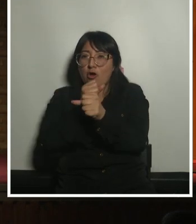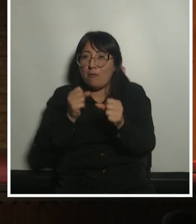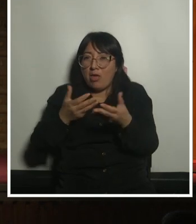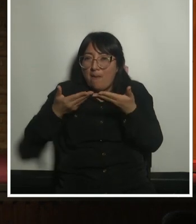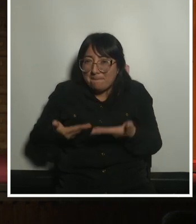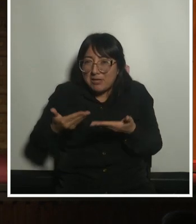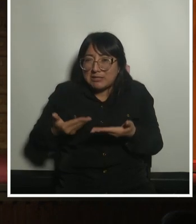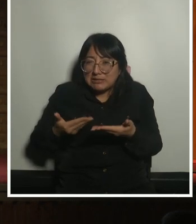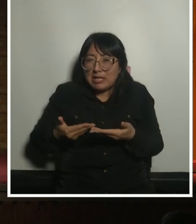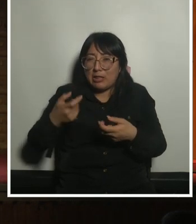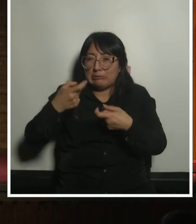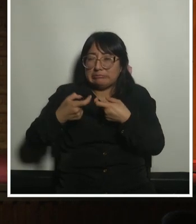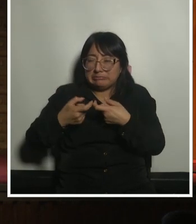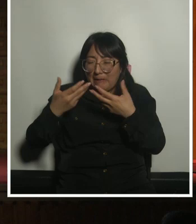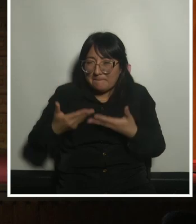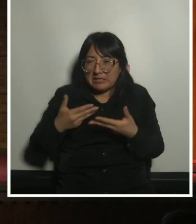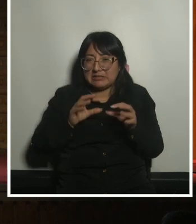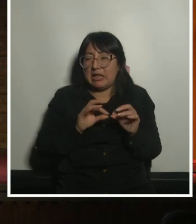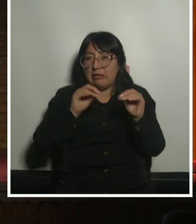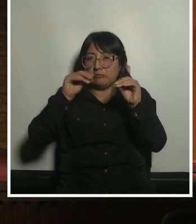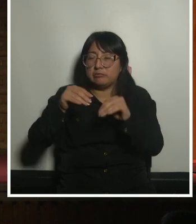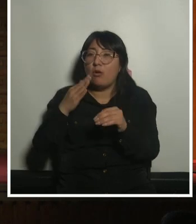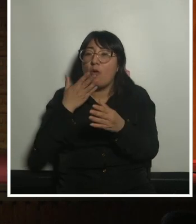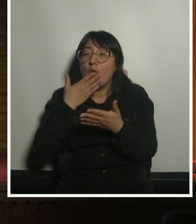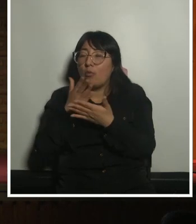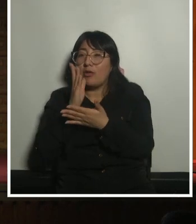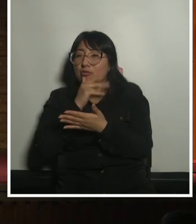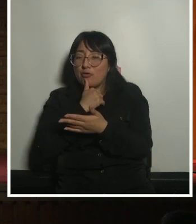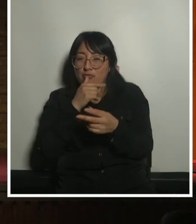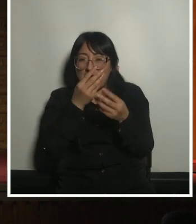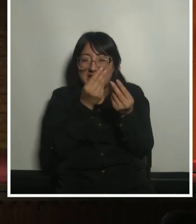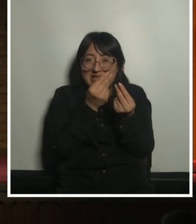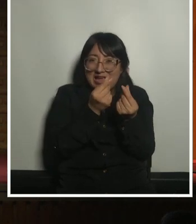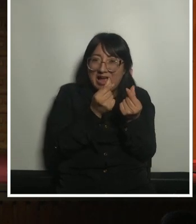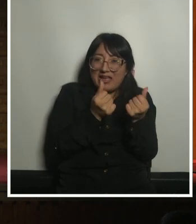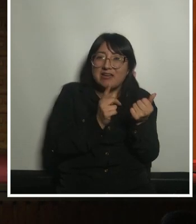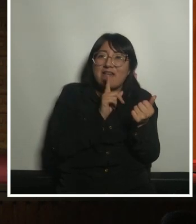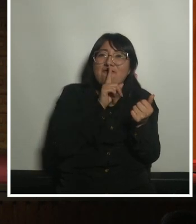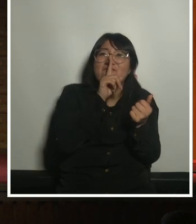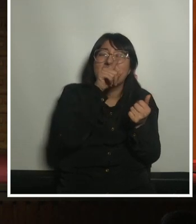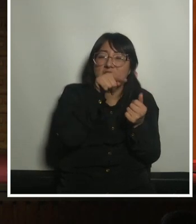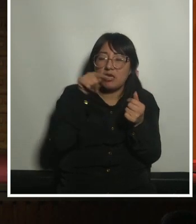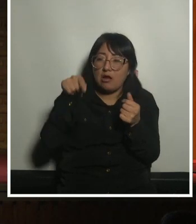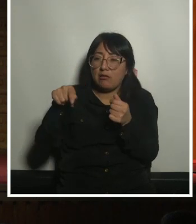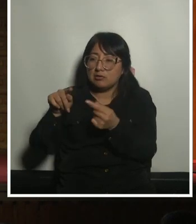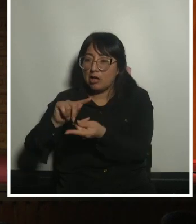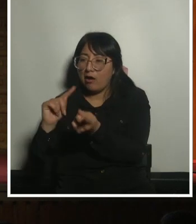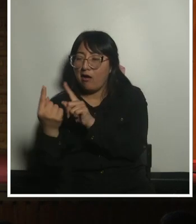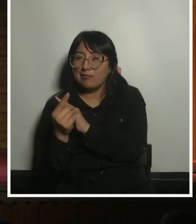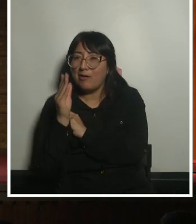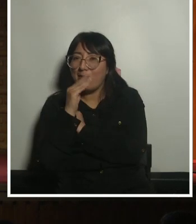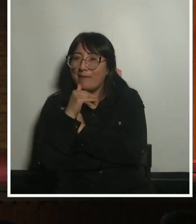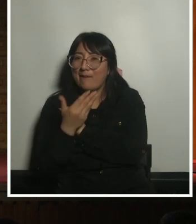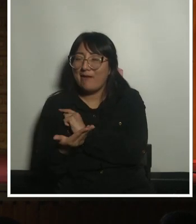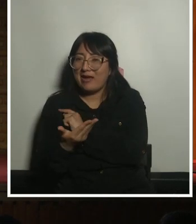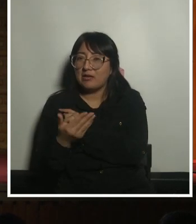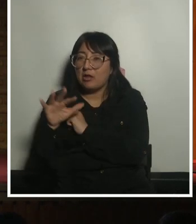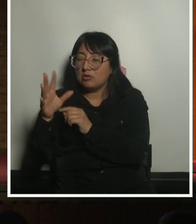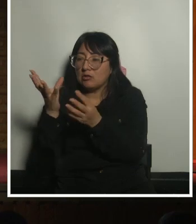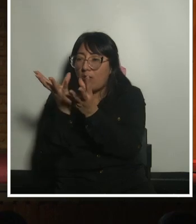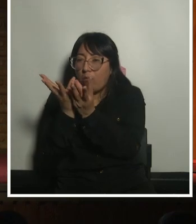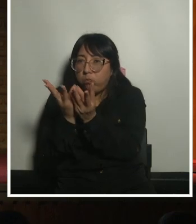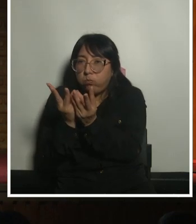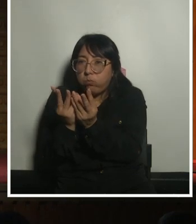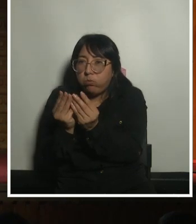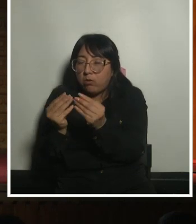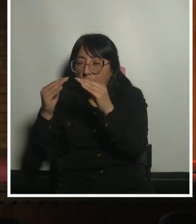cuando no se realimenta con arena fina, los campos dunares no se rejuvenecen y empiezan entonces a hundirse y a